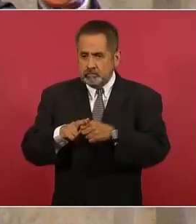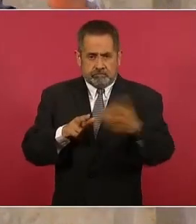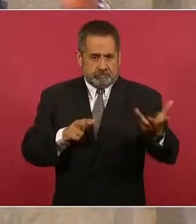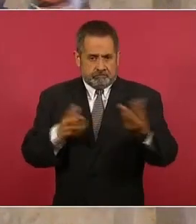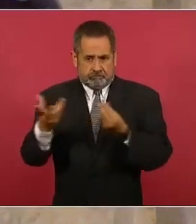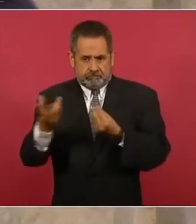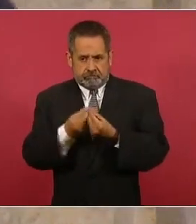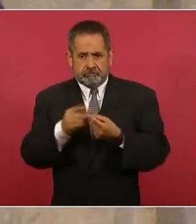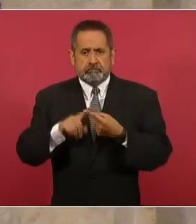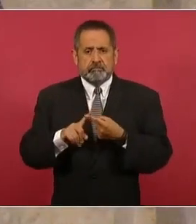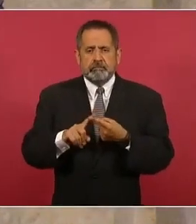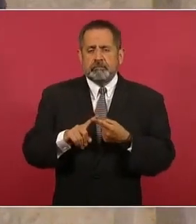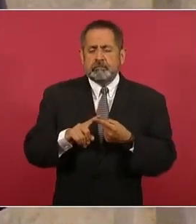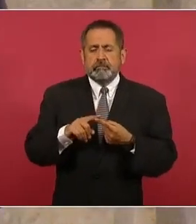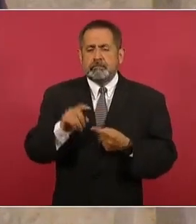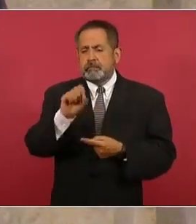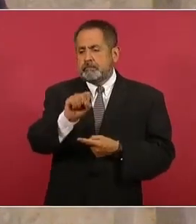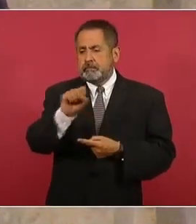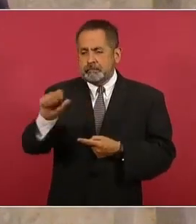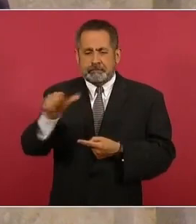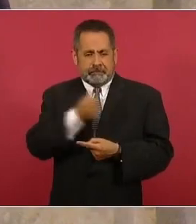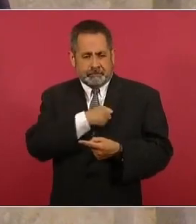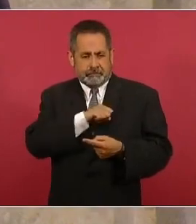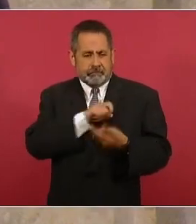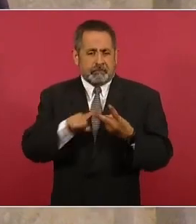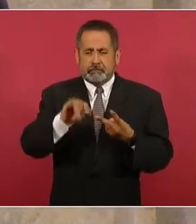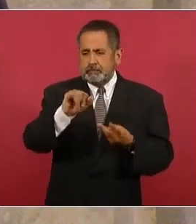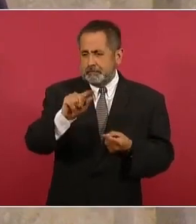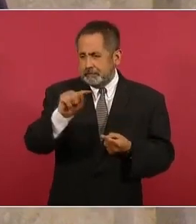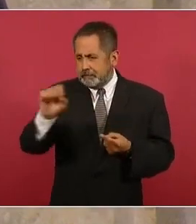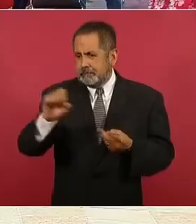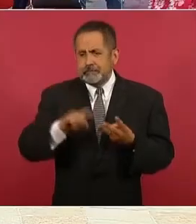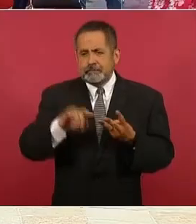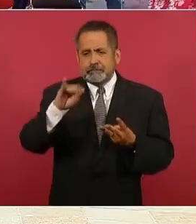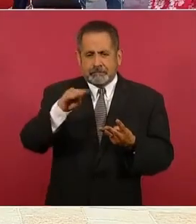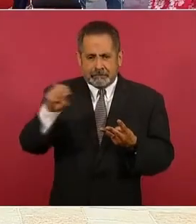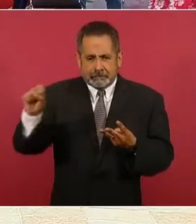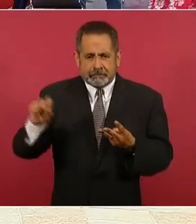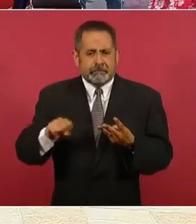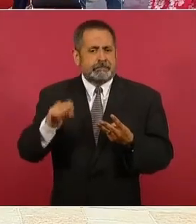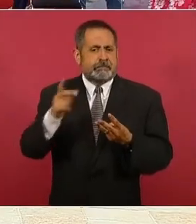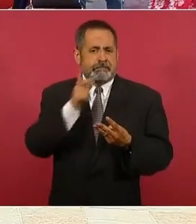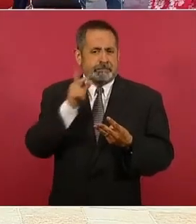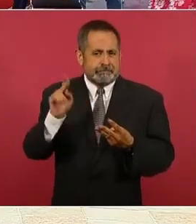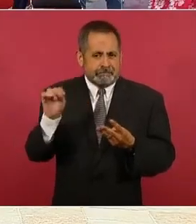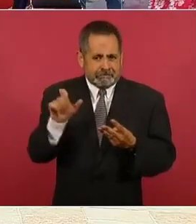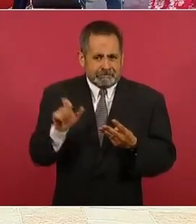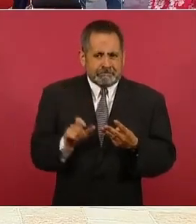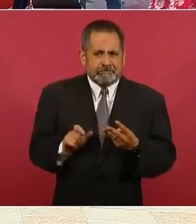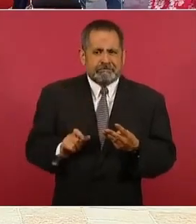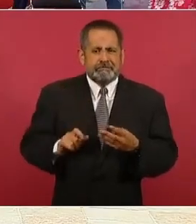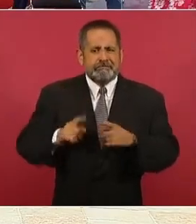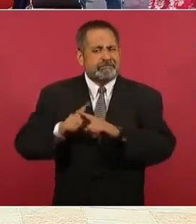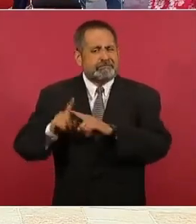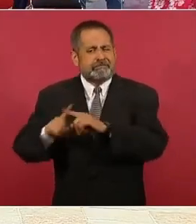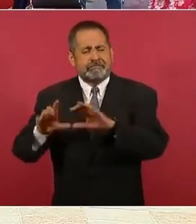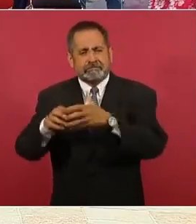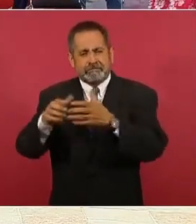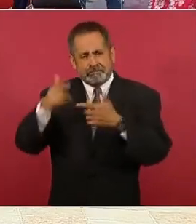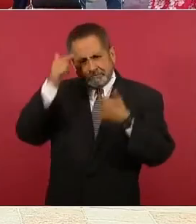la Secretaría de Salud, el ISSSTE, el Seguro, los servicios médicos de la Secretaría de